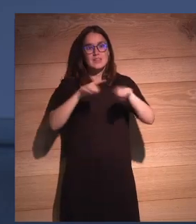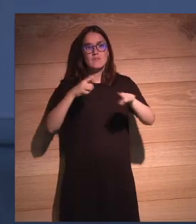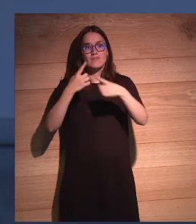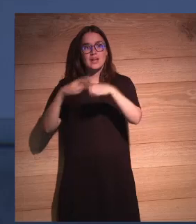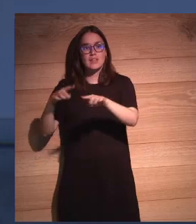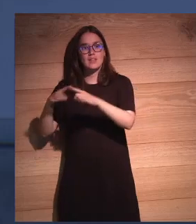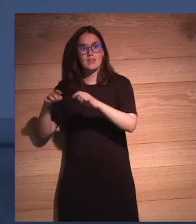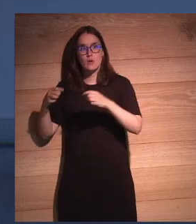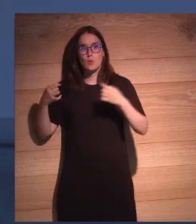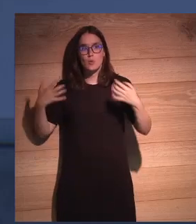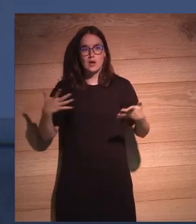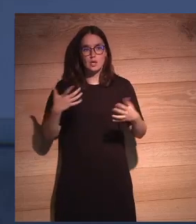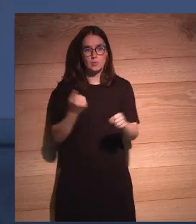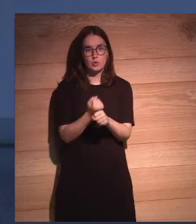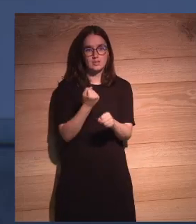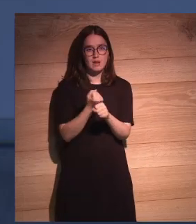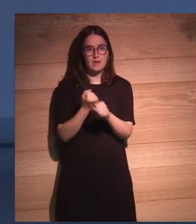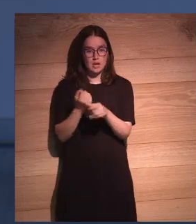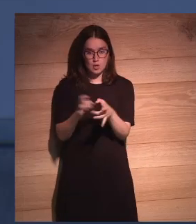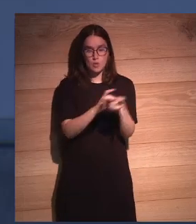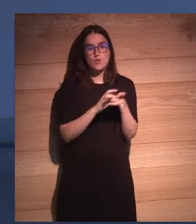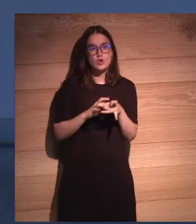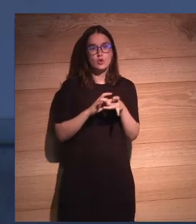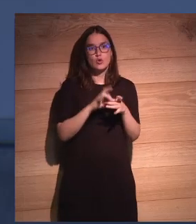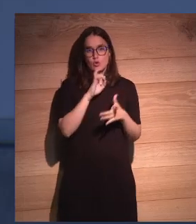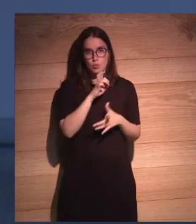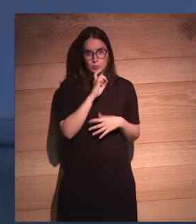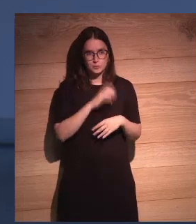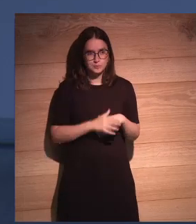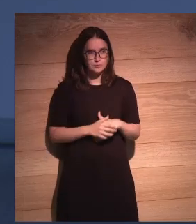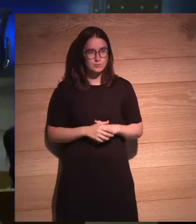cómo trabajan de forma conjunta.